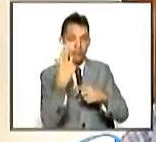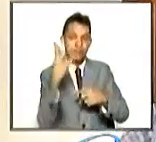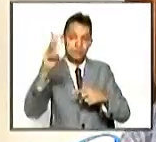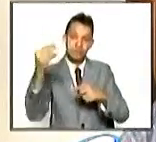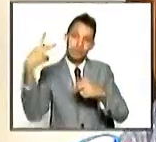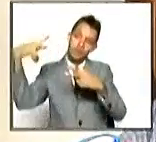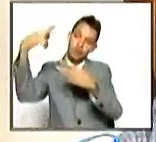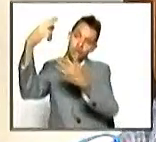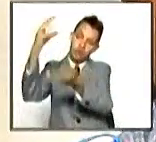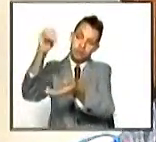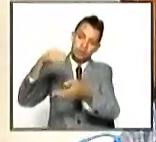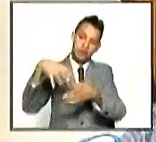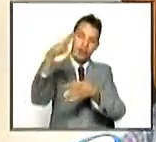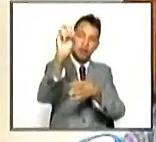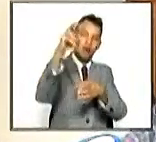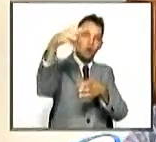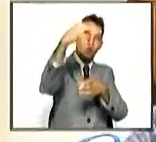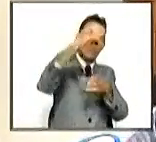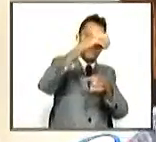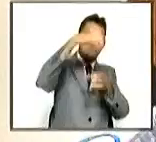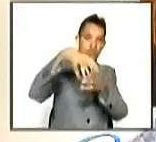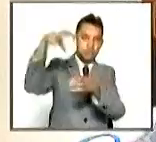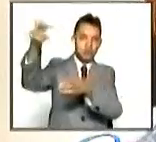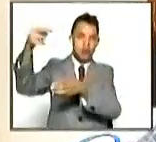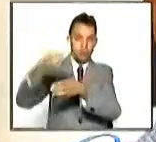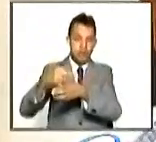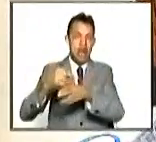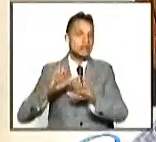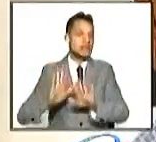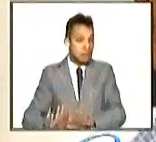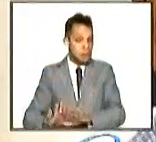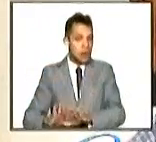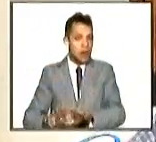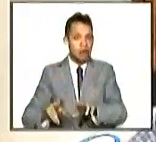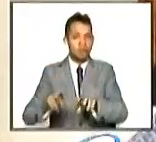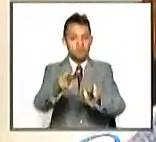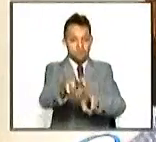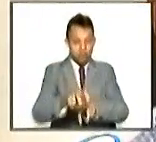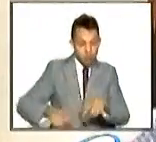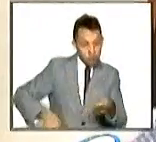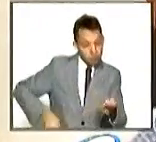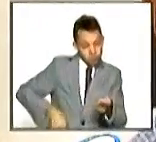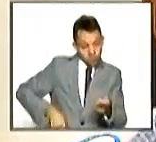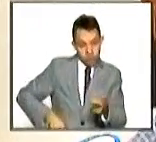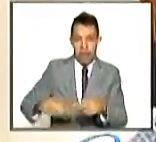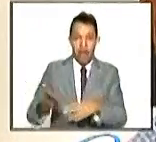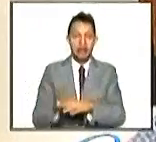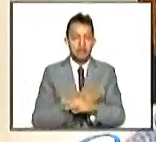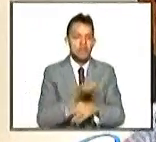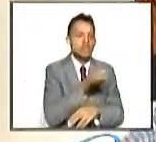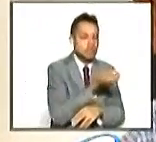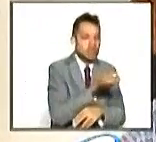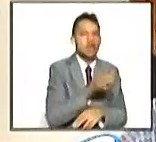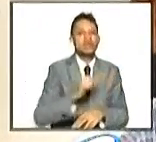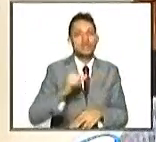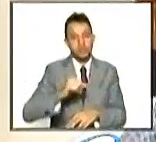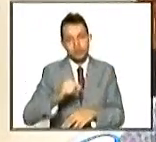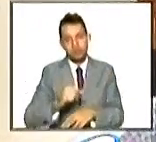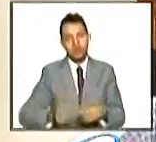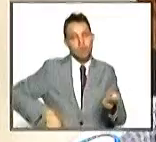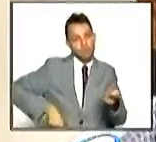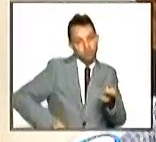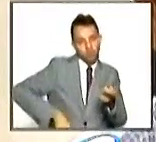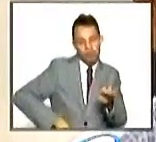para cortar la cosecha, pues ya se deja el veneno, ya no se fumiga más, pero es un mes nada más.